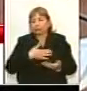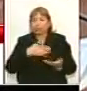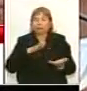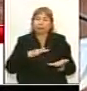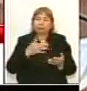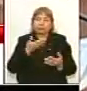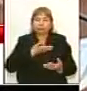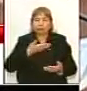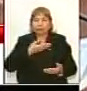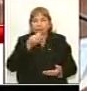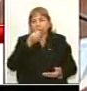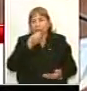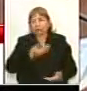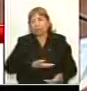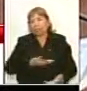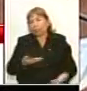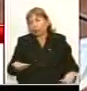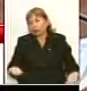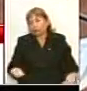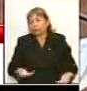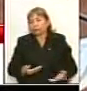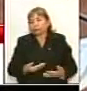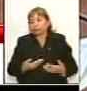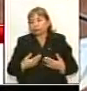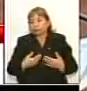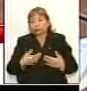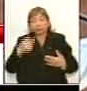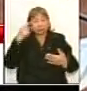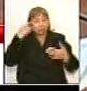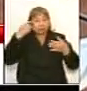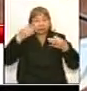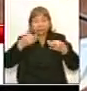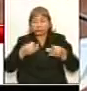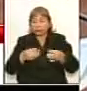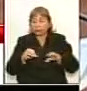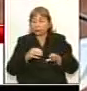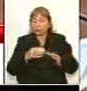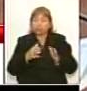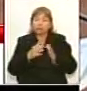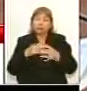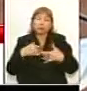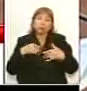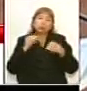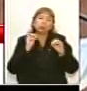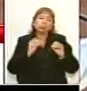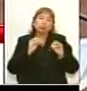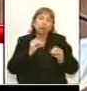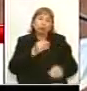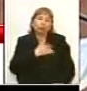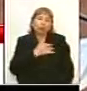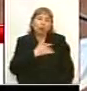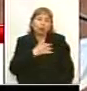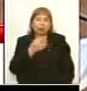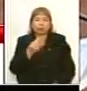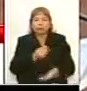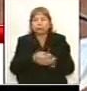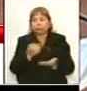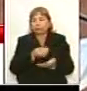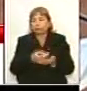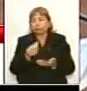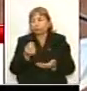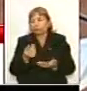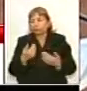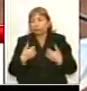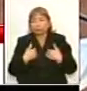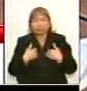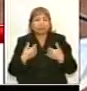muriendo de hambre. Ya pues, nos han hecho creer otra cosa, que pobrecitos, que se van a gastar la plata, que no